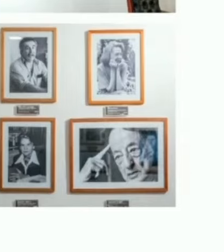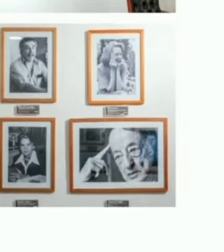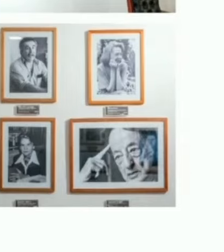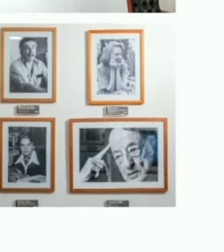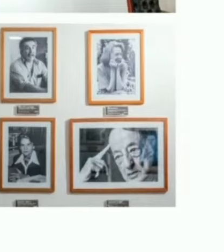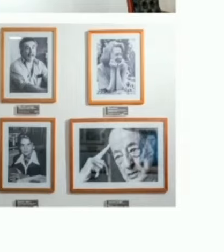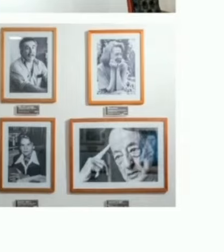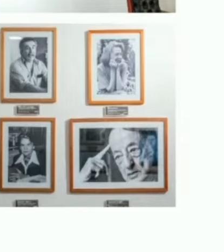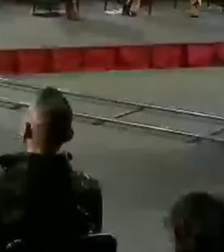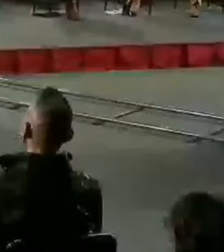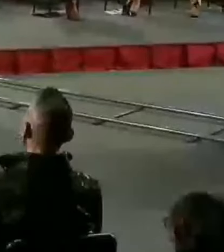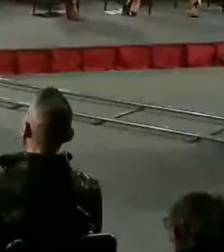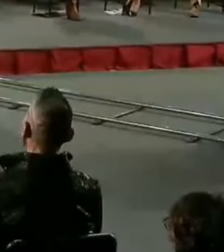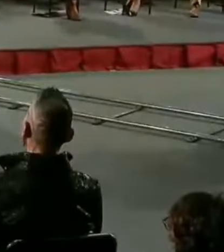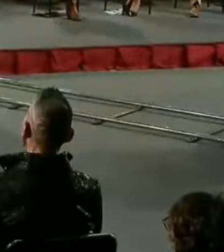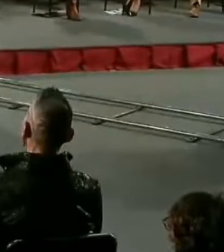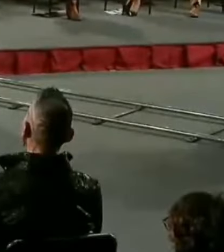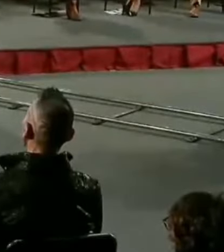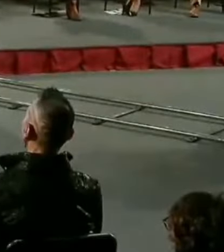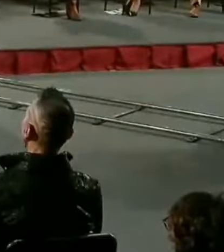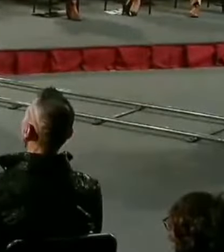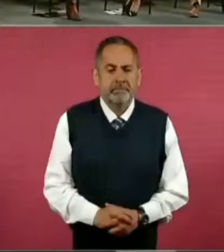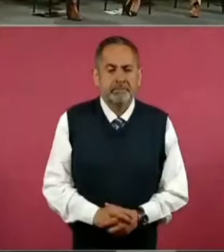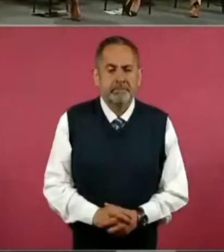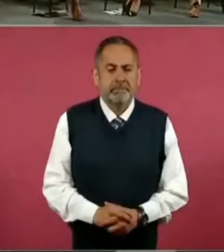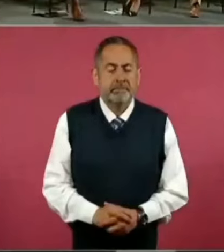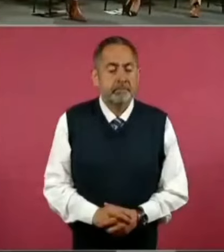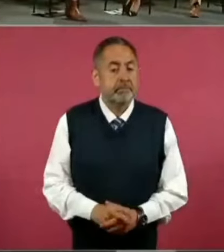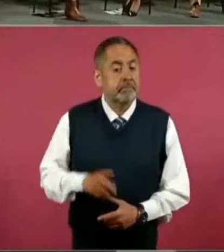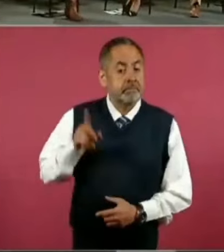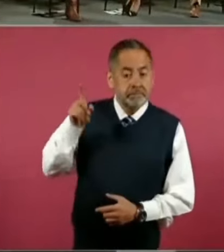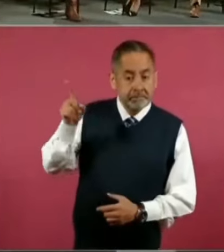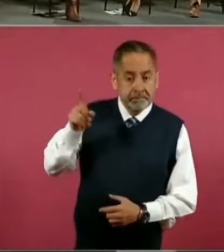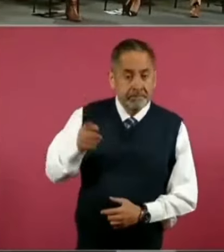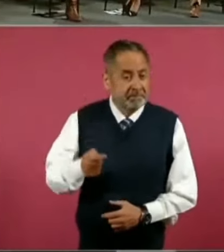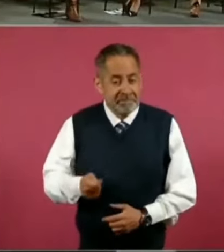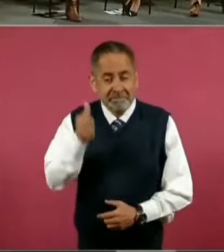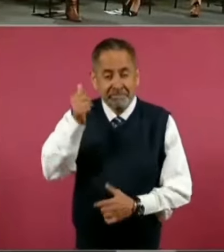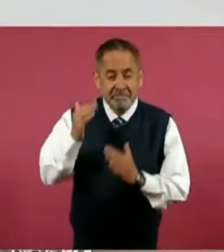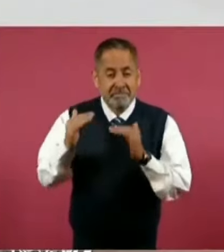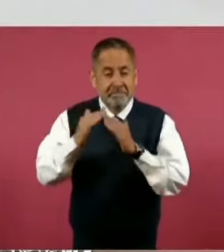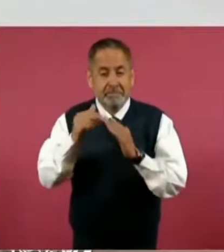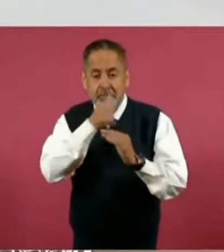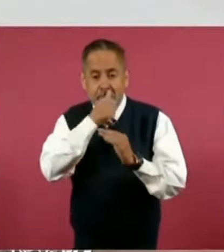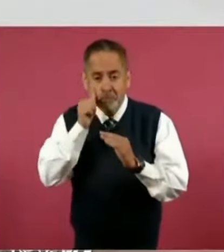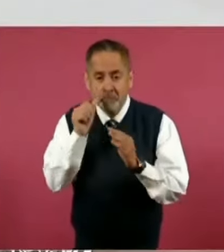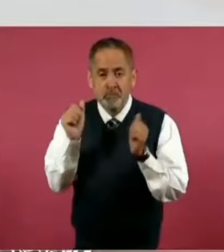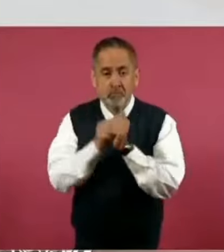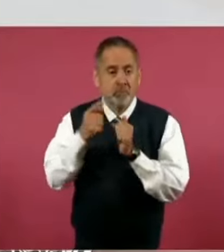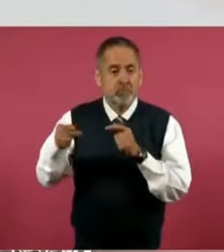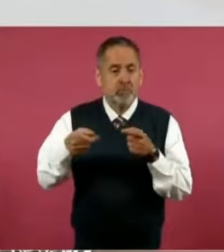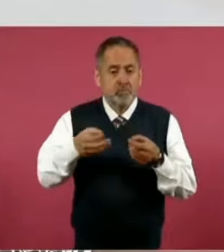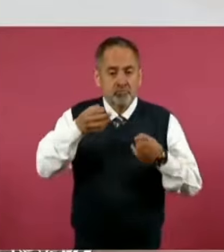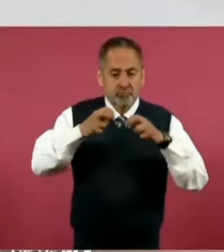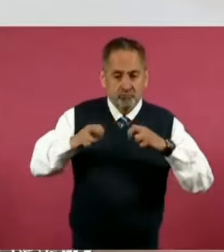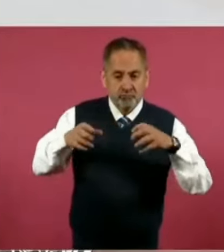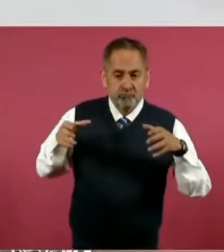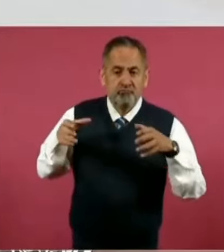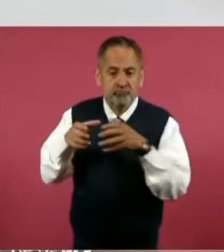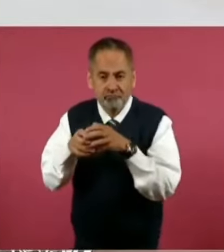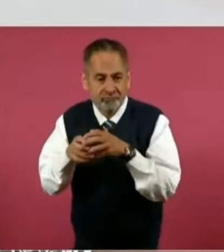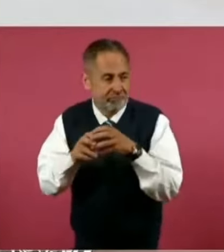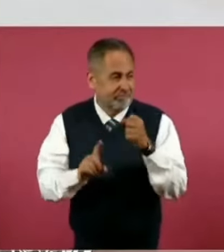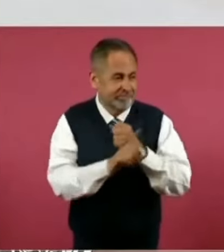placa tras la reconstrucción de la primera casa que habitaron Benito Juárez y sus ministros cuando